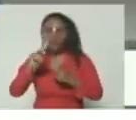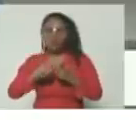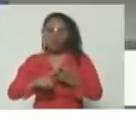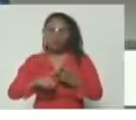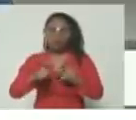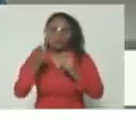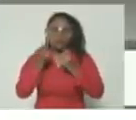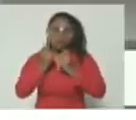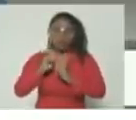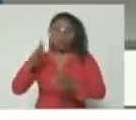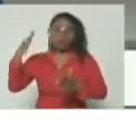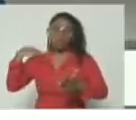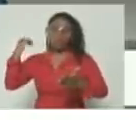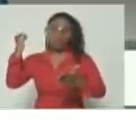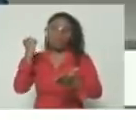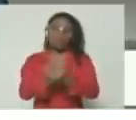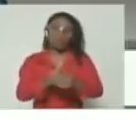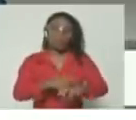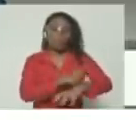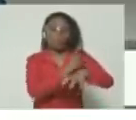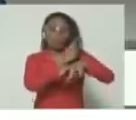de asesinarme con drones,